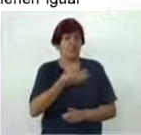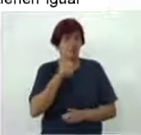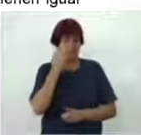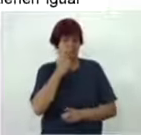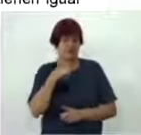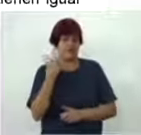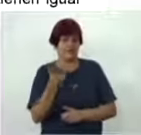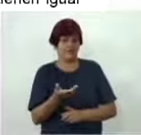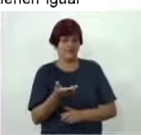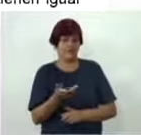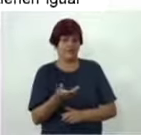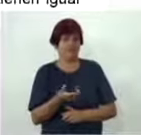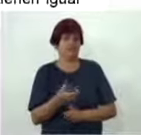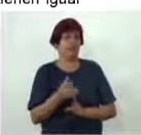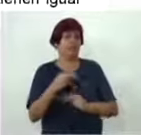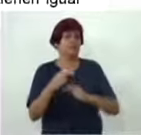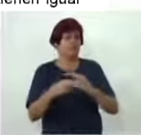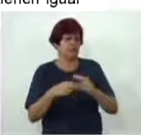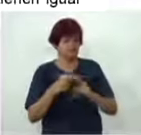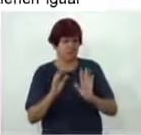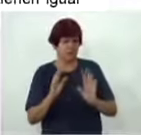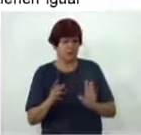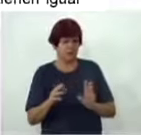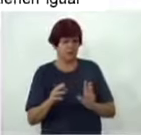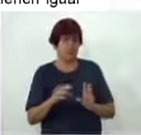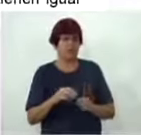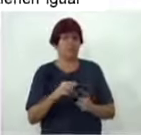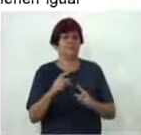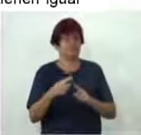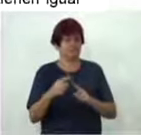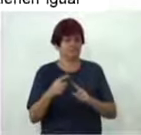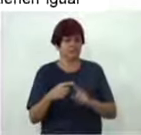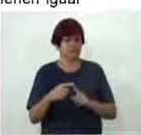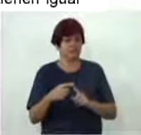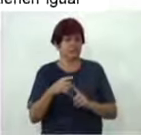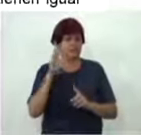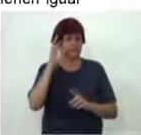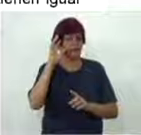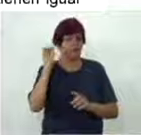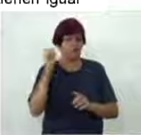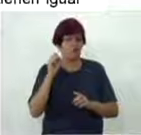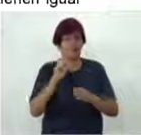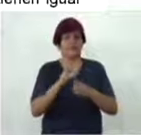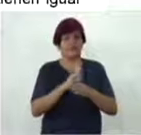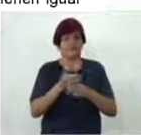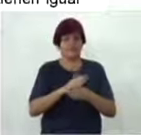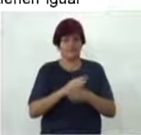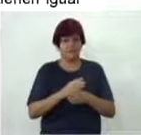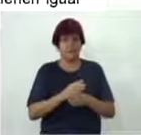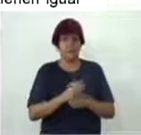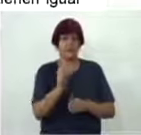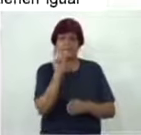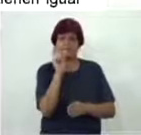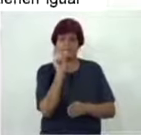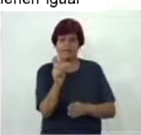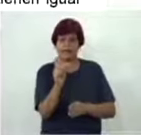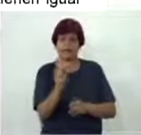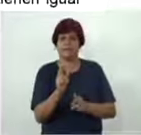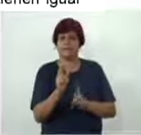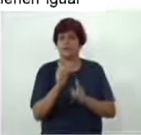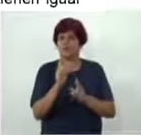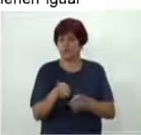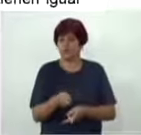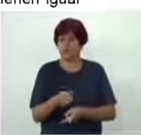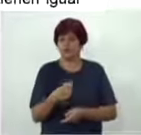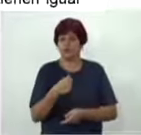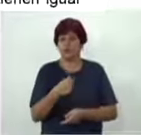además qué se espera que ellos hagan para realizar la tarea y para que comprendan el significado de las palabras orientadoras